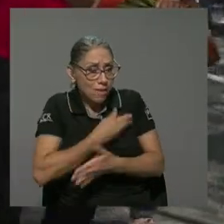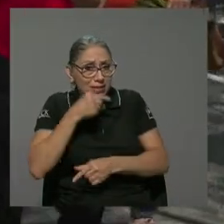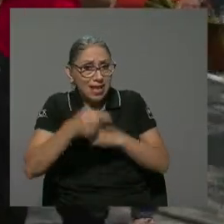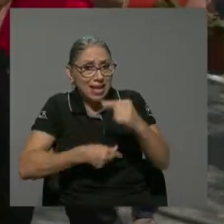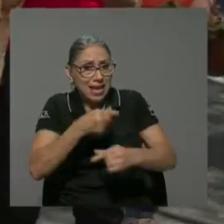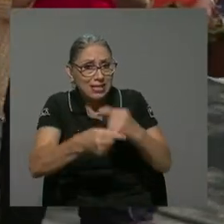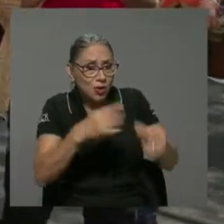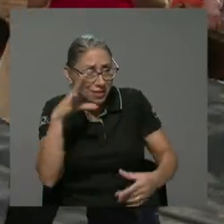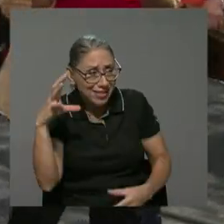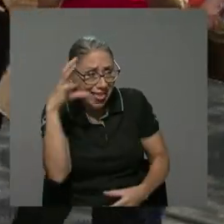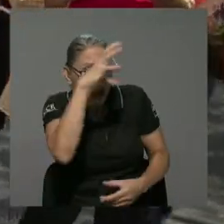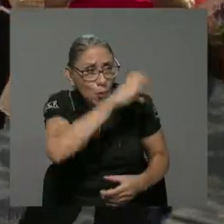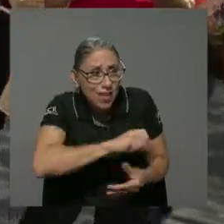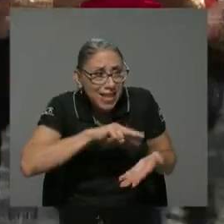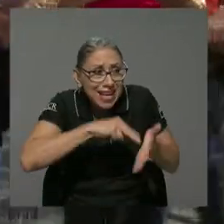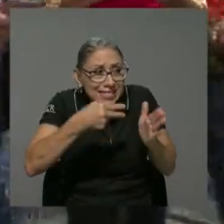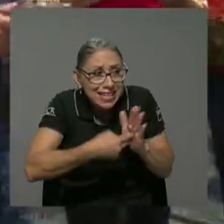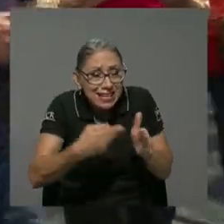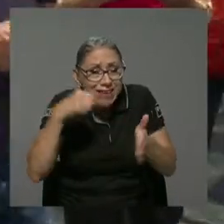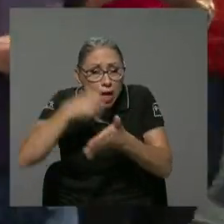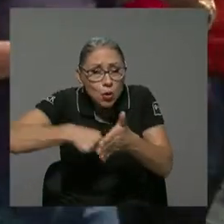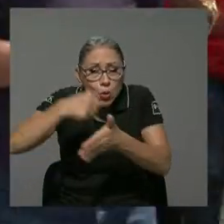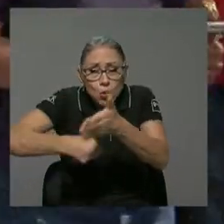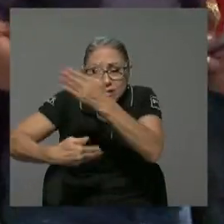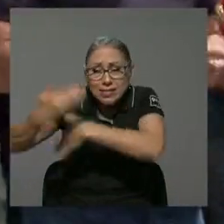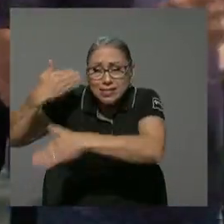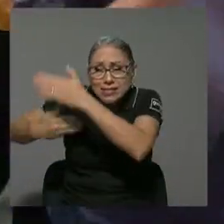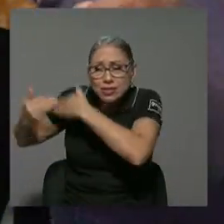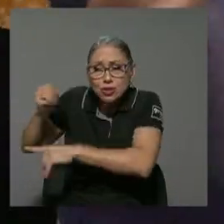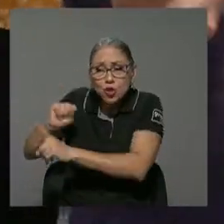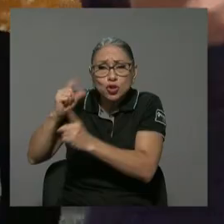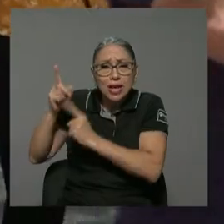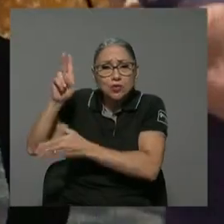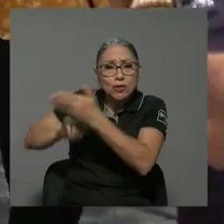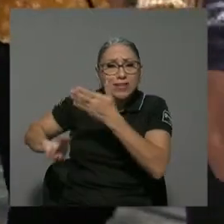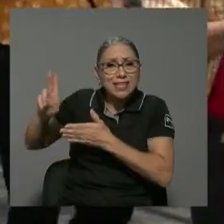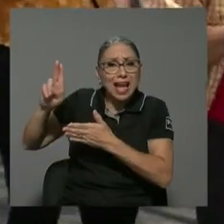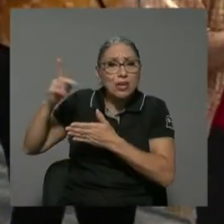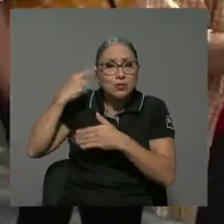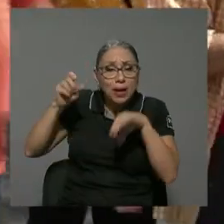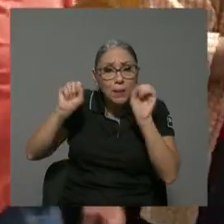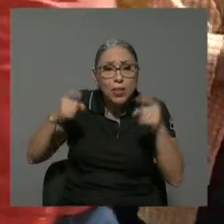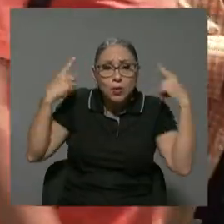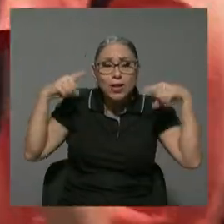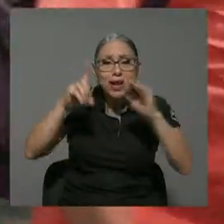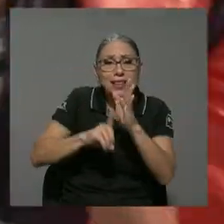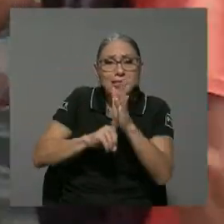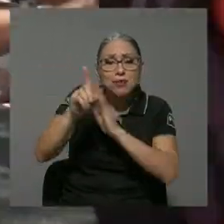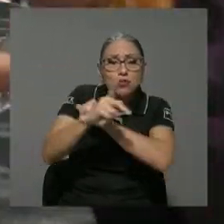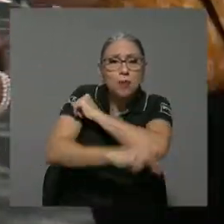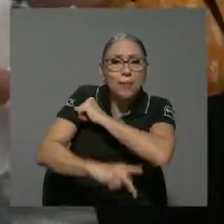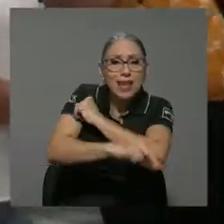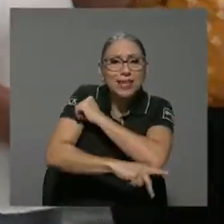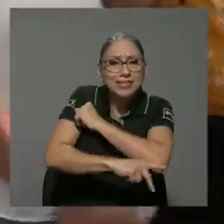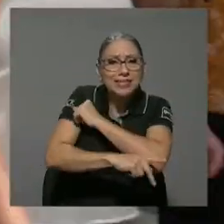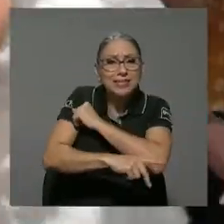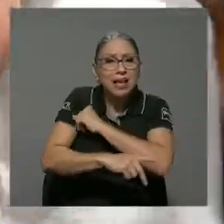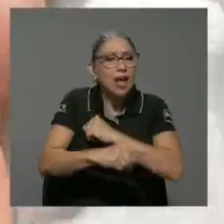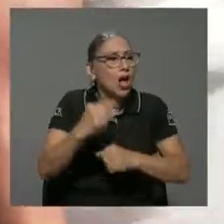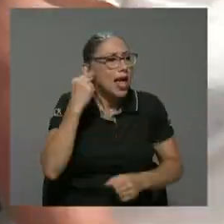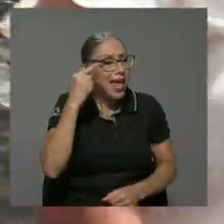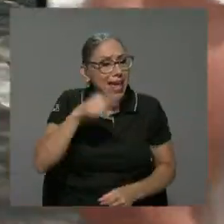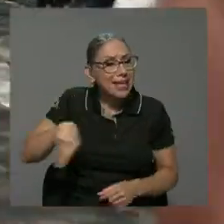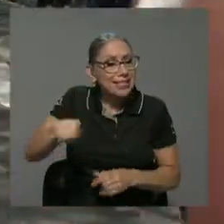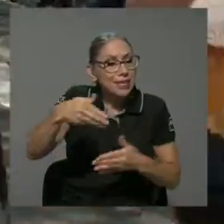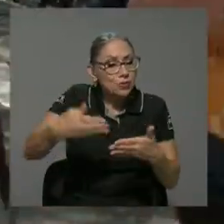implicado los movimientos sociales universitarios para el desarrollo del país? ¿O cómo leen ustedes, digamos, la conciencia y la memoria de estas